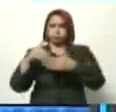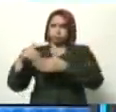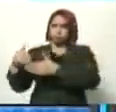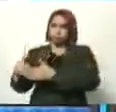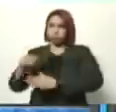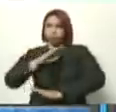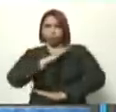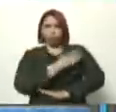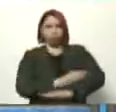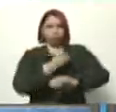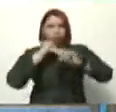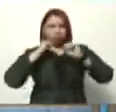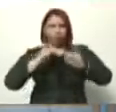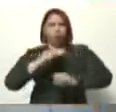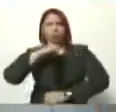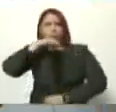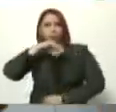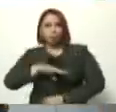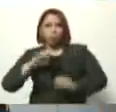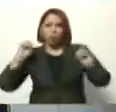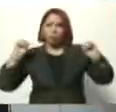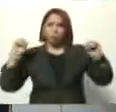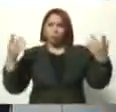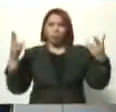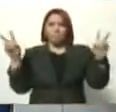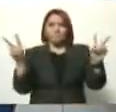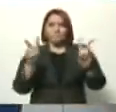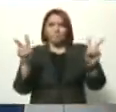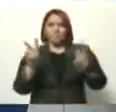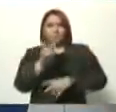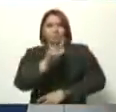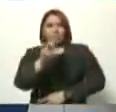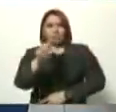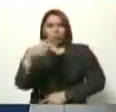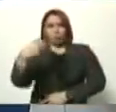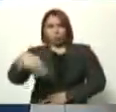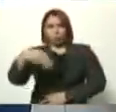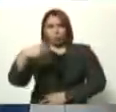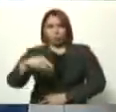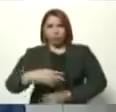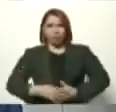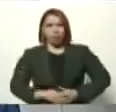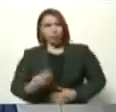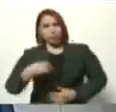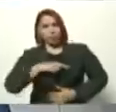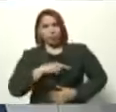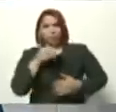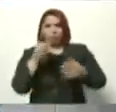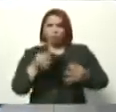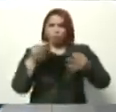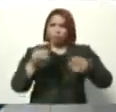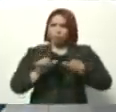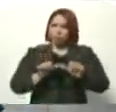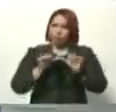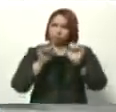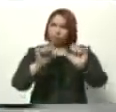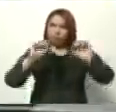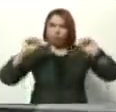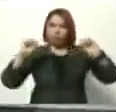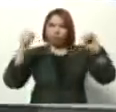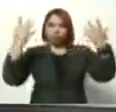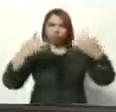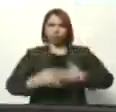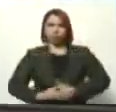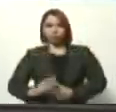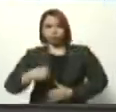contundente, histórica y gloriosa victoria del 21 de noviembre y nosotros a seguir triunfando por